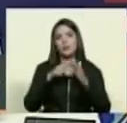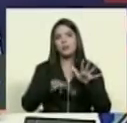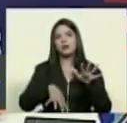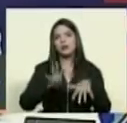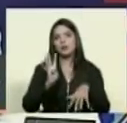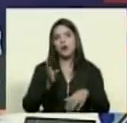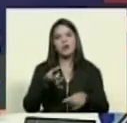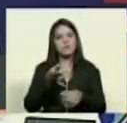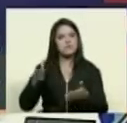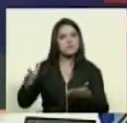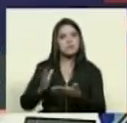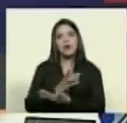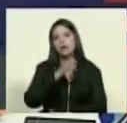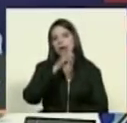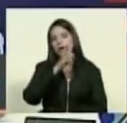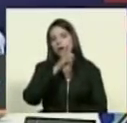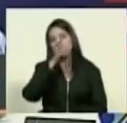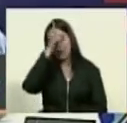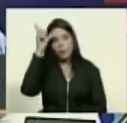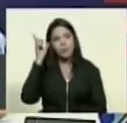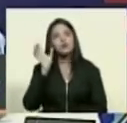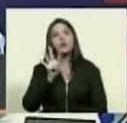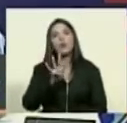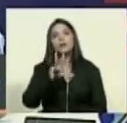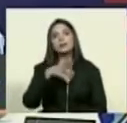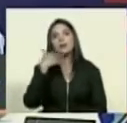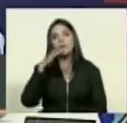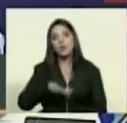la salida de Leopoldo López, 43 muertos.